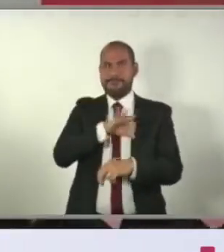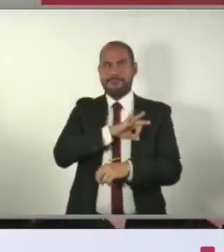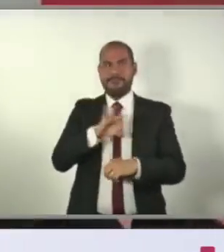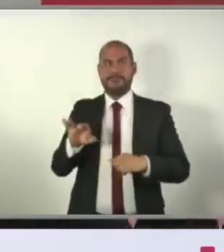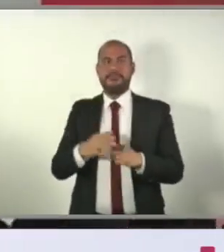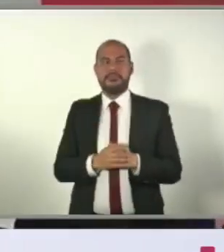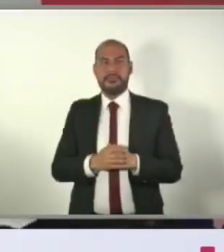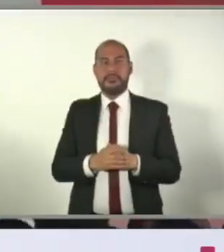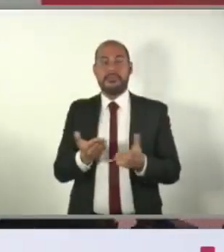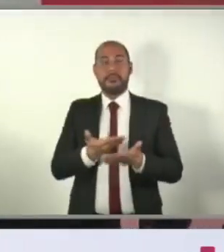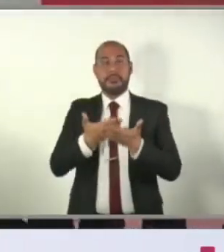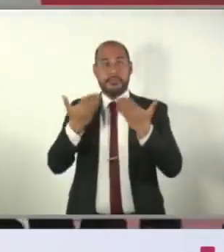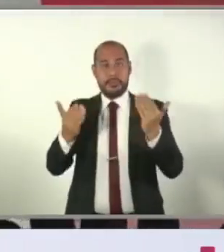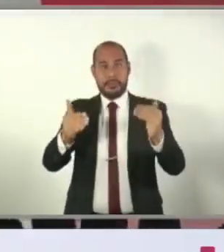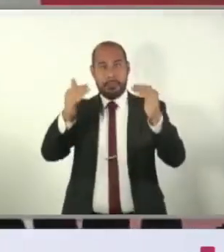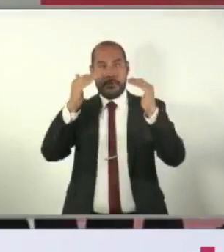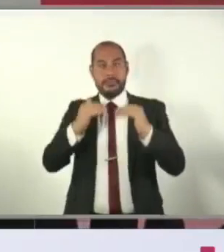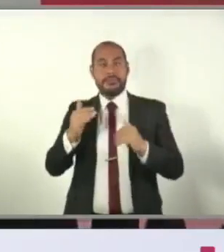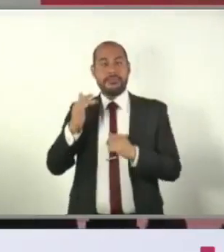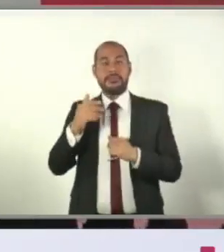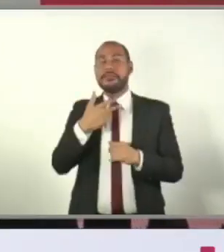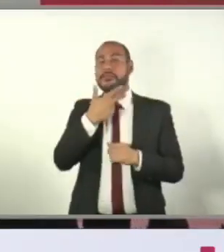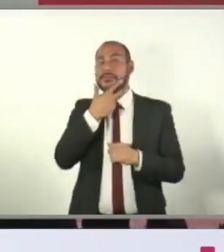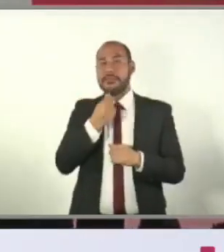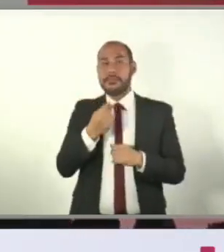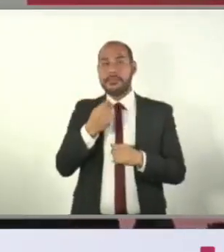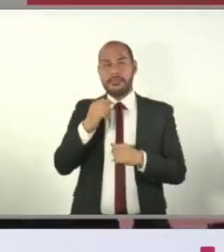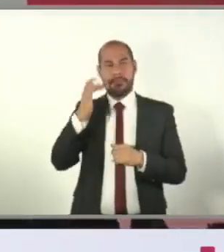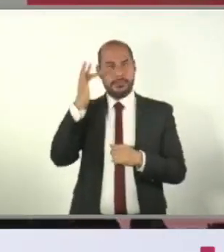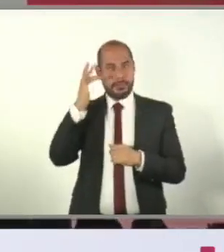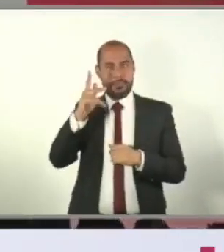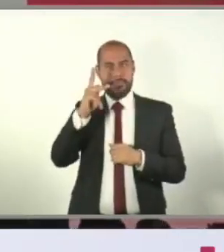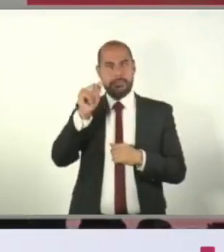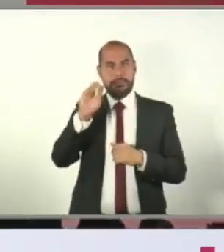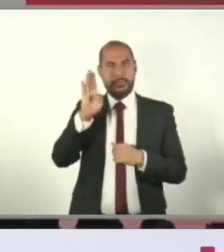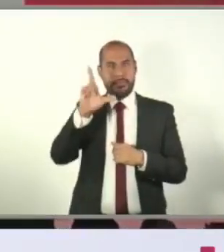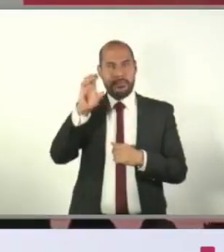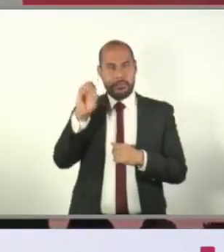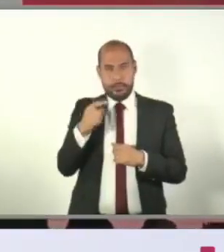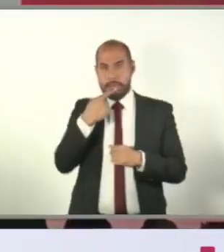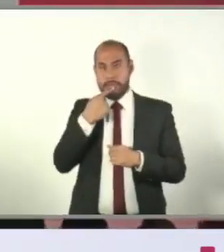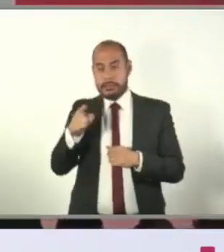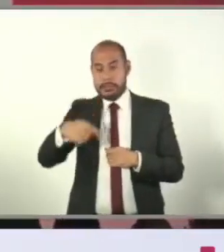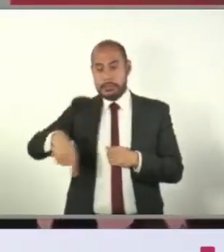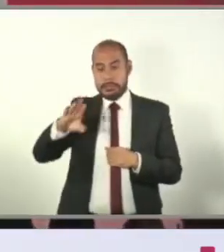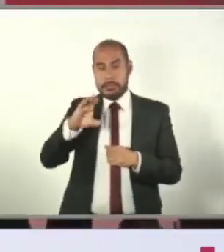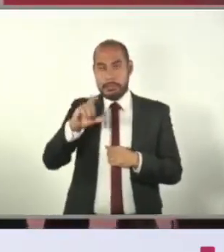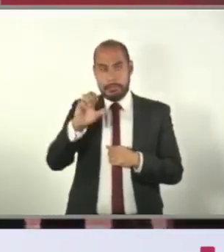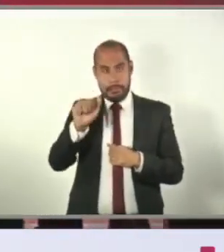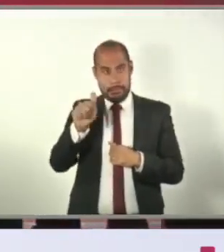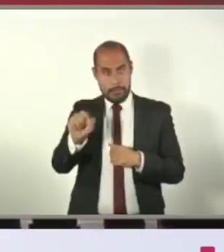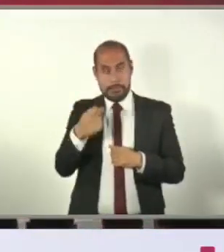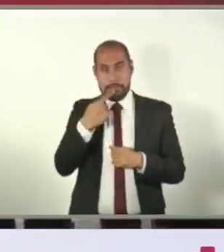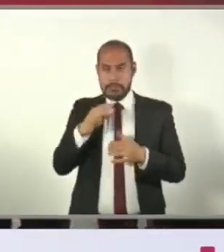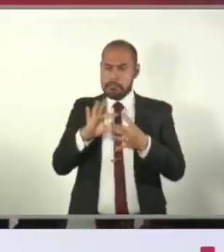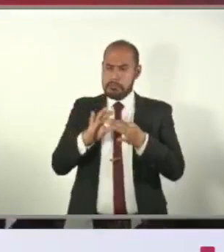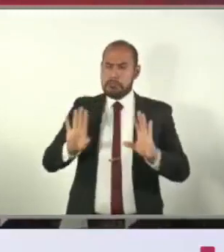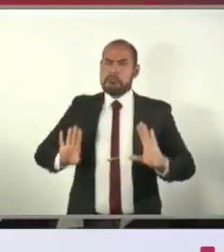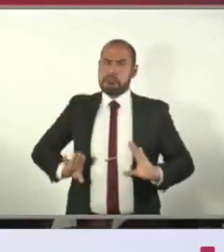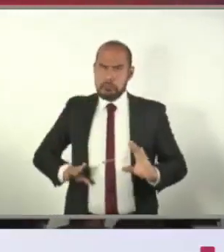En la siguiente carta, San Pablo se dirige a los colosenses dibujando el conjunto de virtudes propias de un